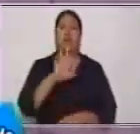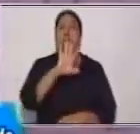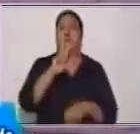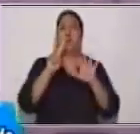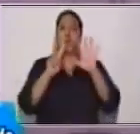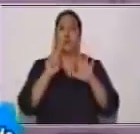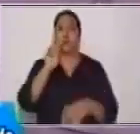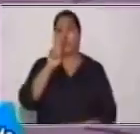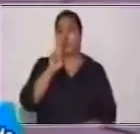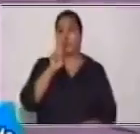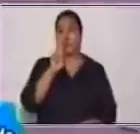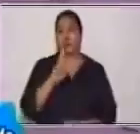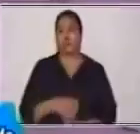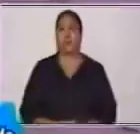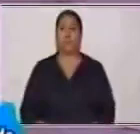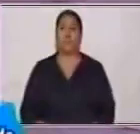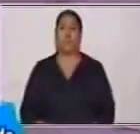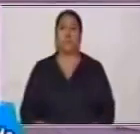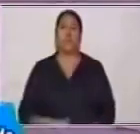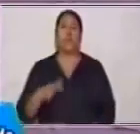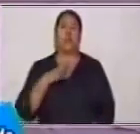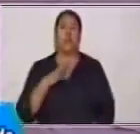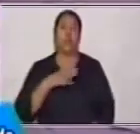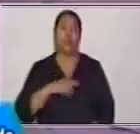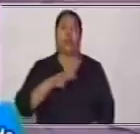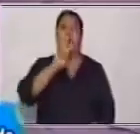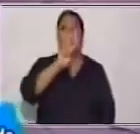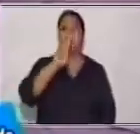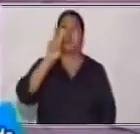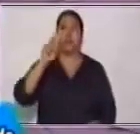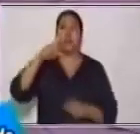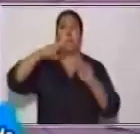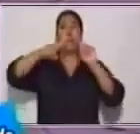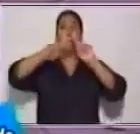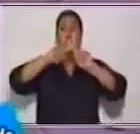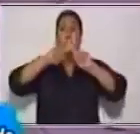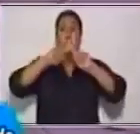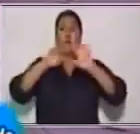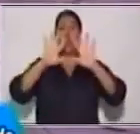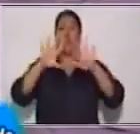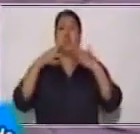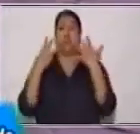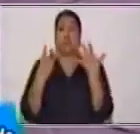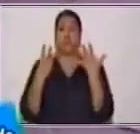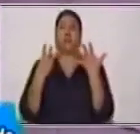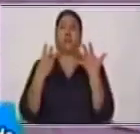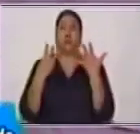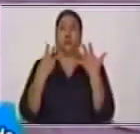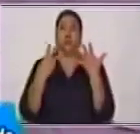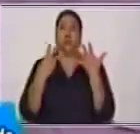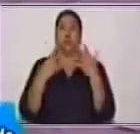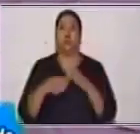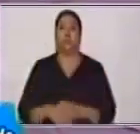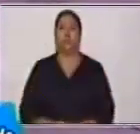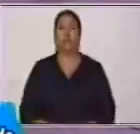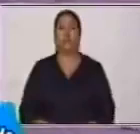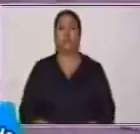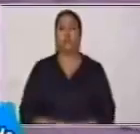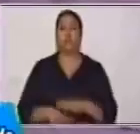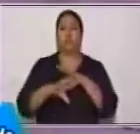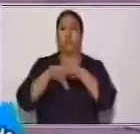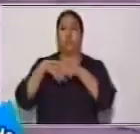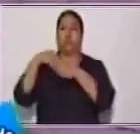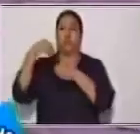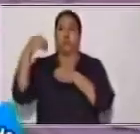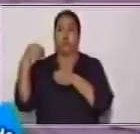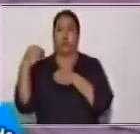57R. Y tenemos 32 por 18. 8 por 2 son 16, lleva